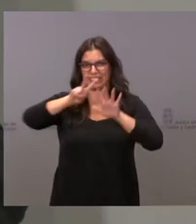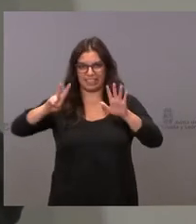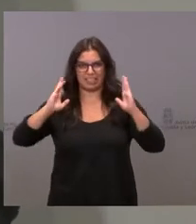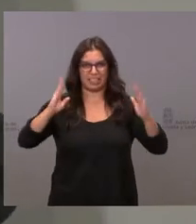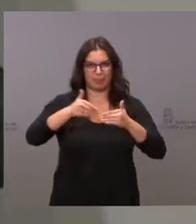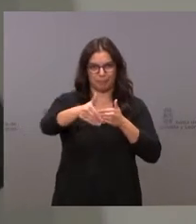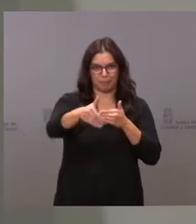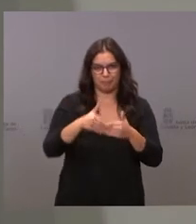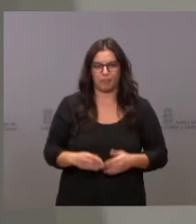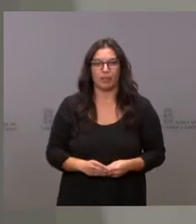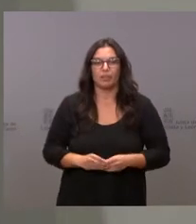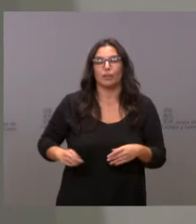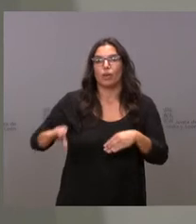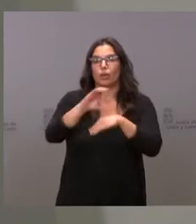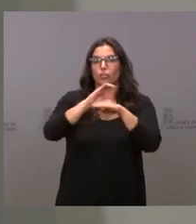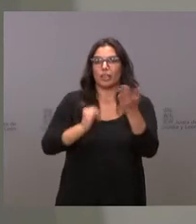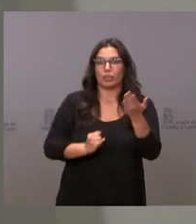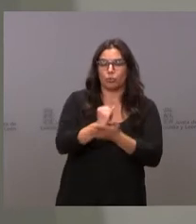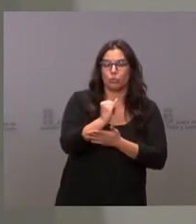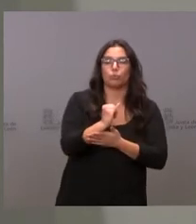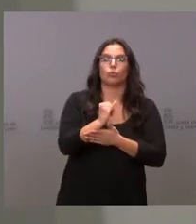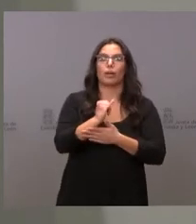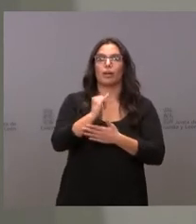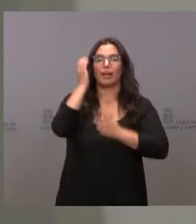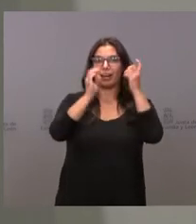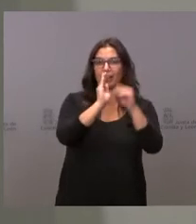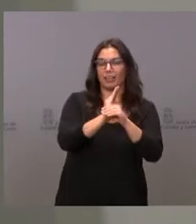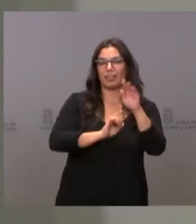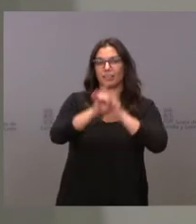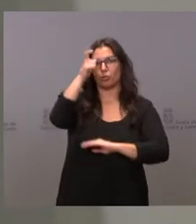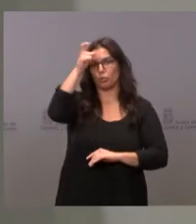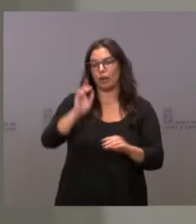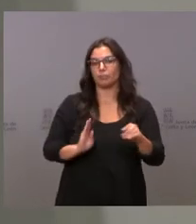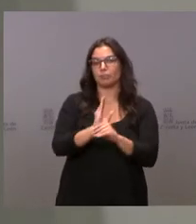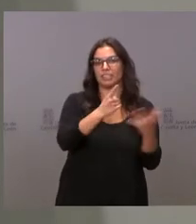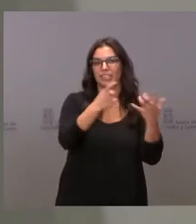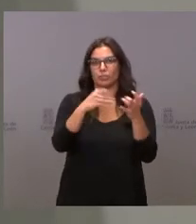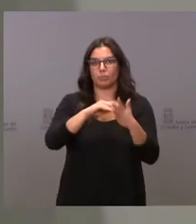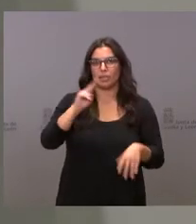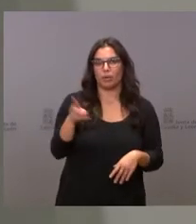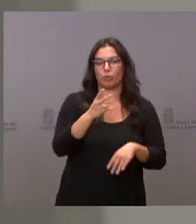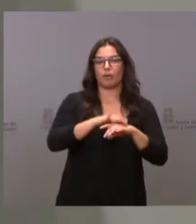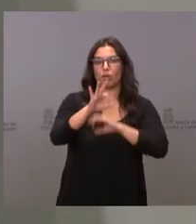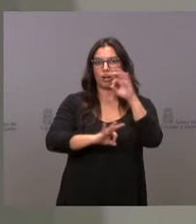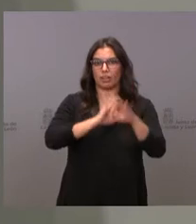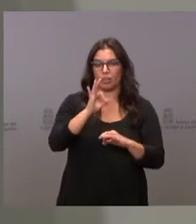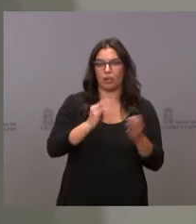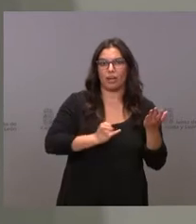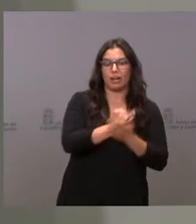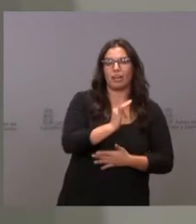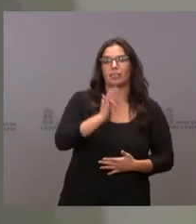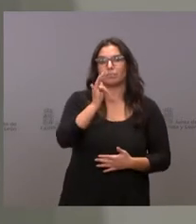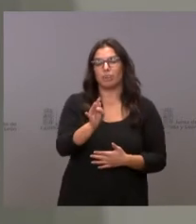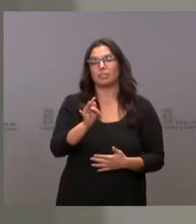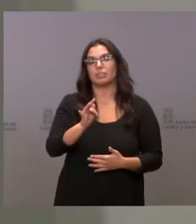2021-2027. La Consejería de Agricultura, Ganadería y Desarrollo Rural concede una subvención de 600.000 euros a las OPAs y a Urcacil para el